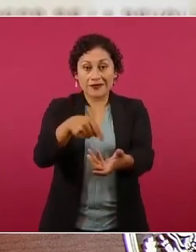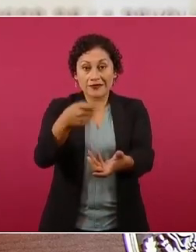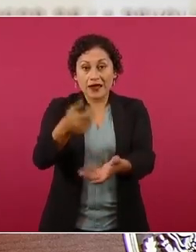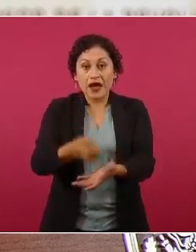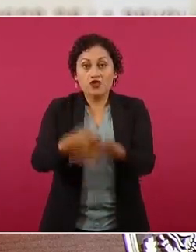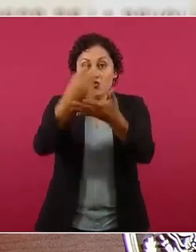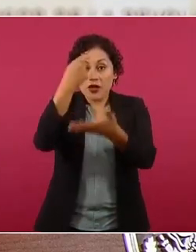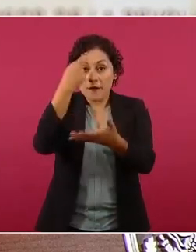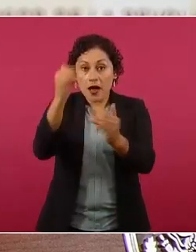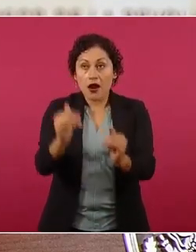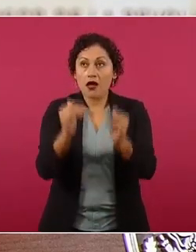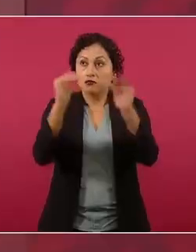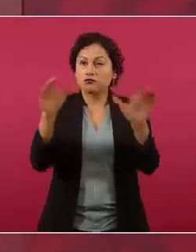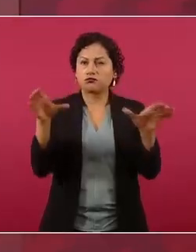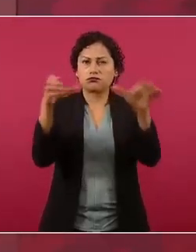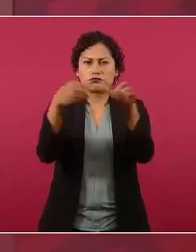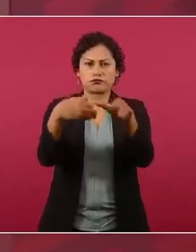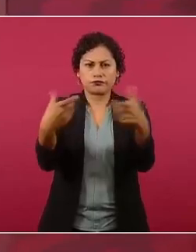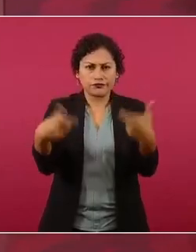los de arriba,